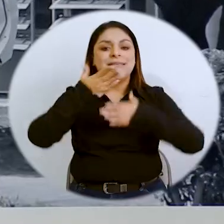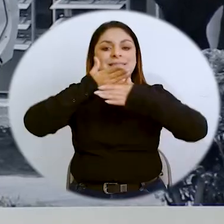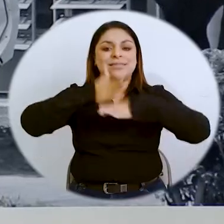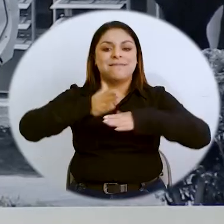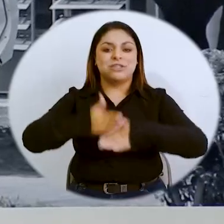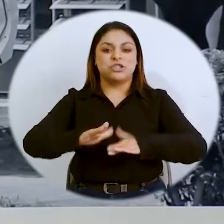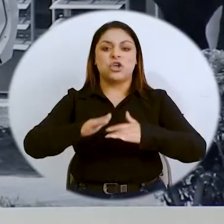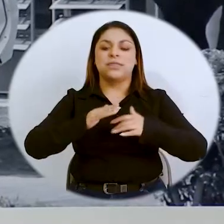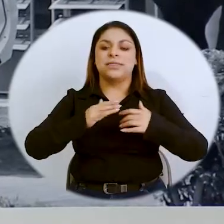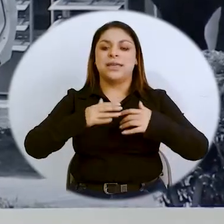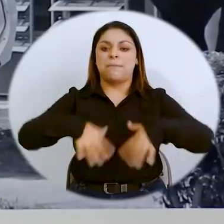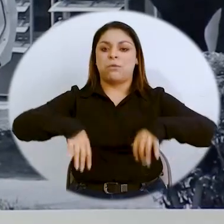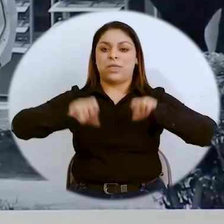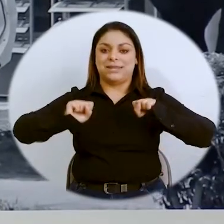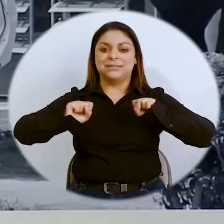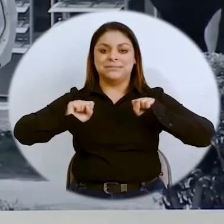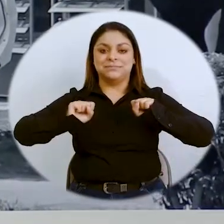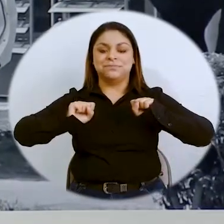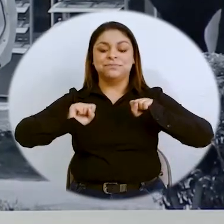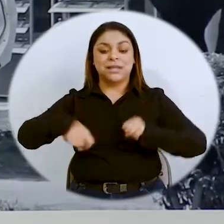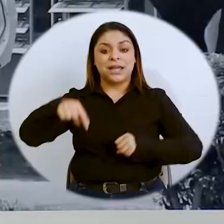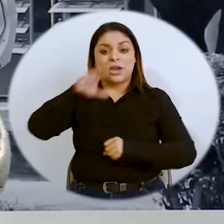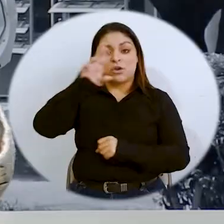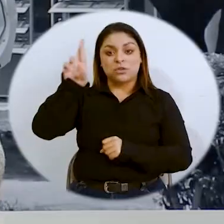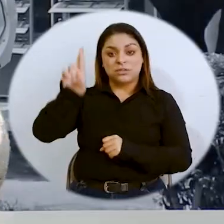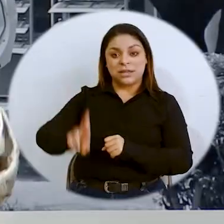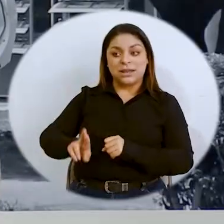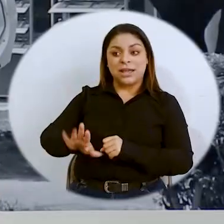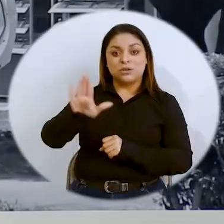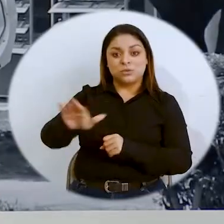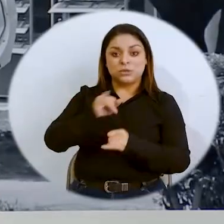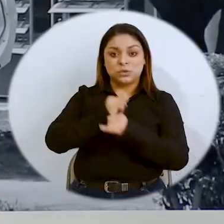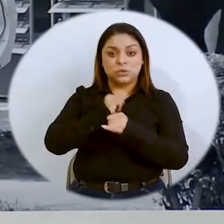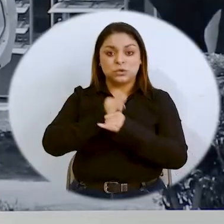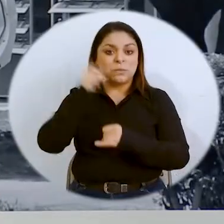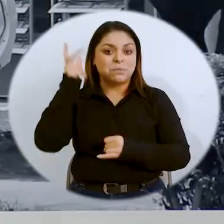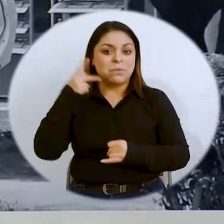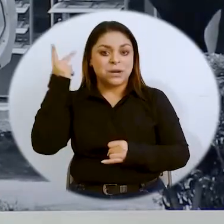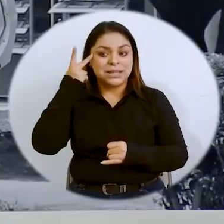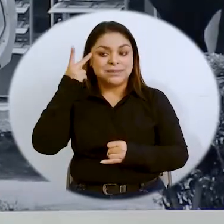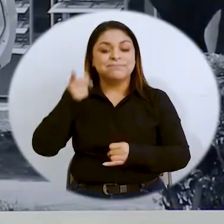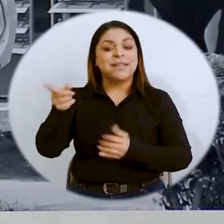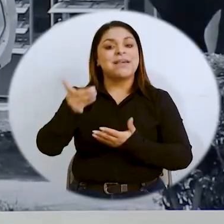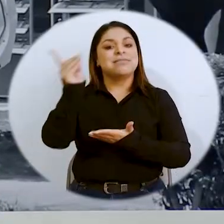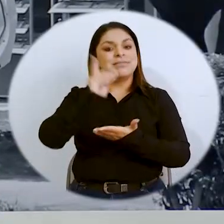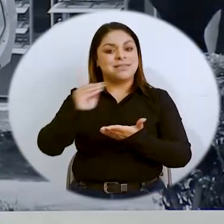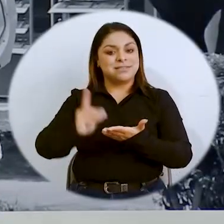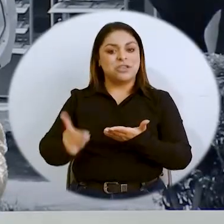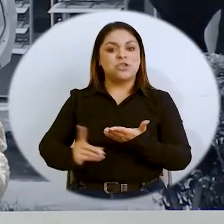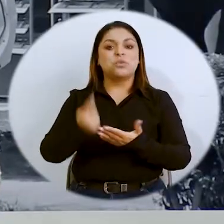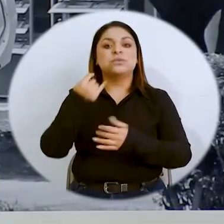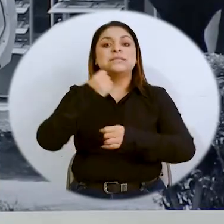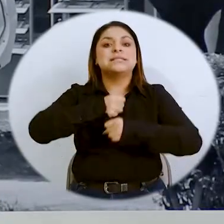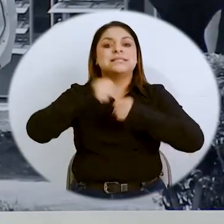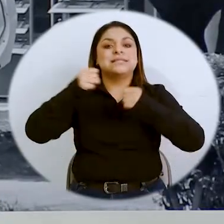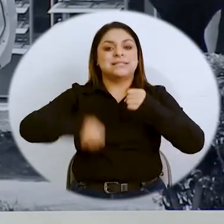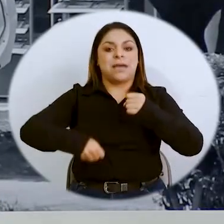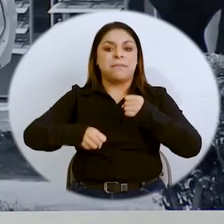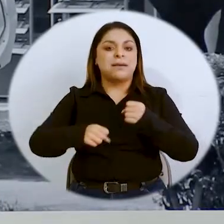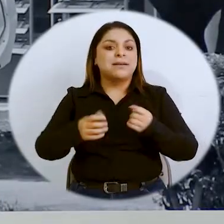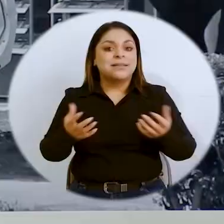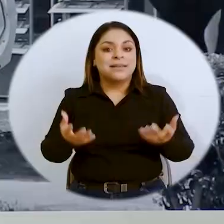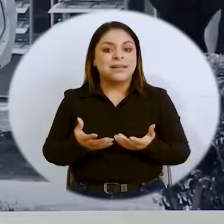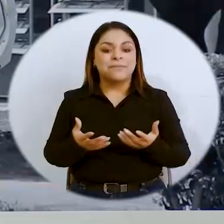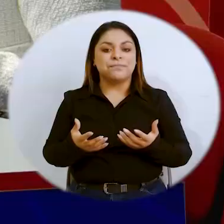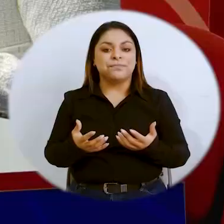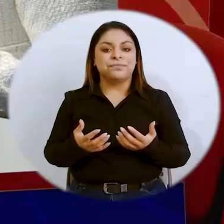la división de poderes. Costa Rica, en su constitución política, diseñó un